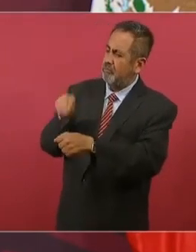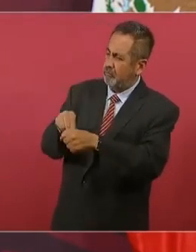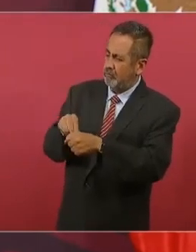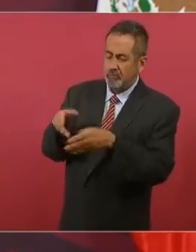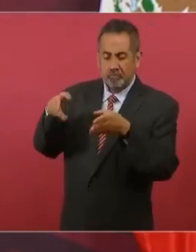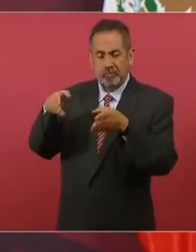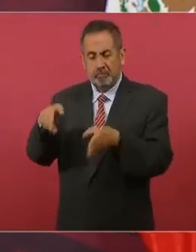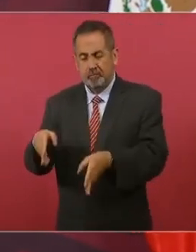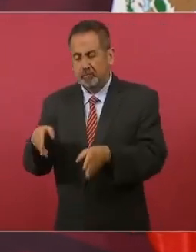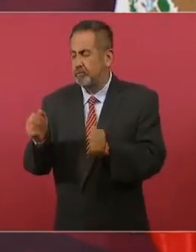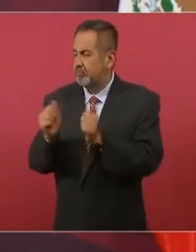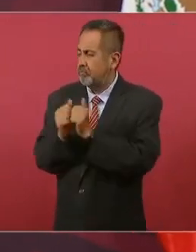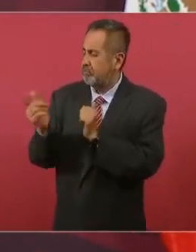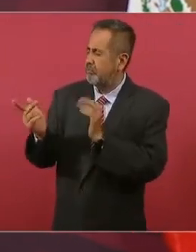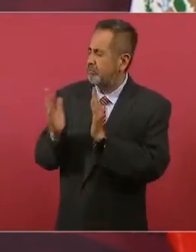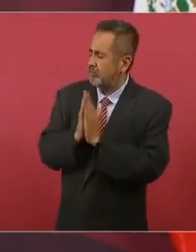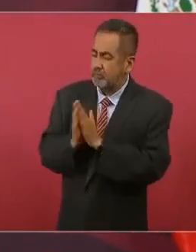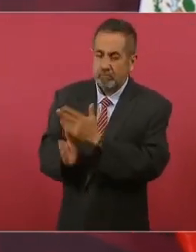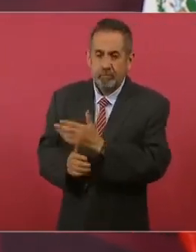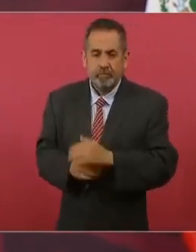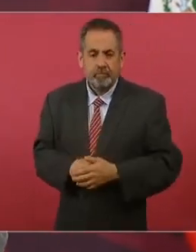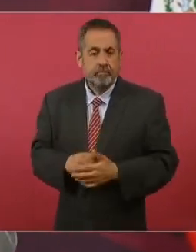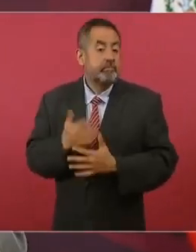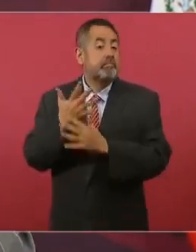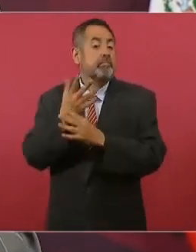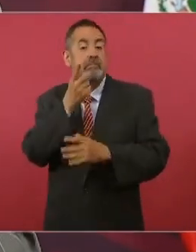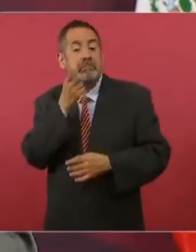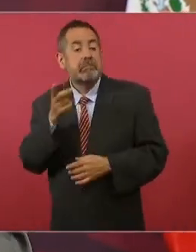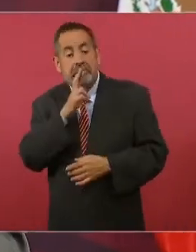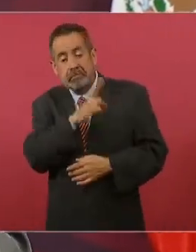tumba? Y dicen que contestó: